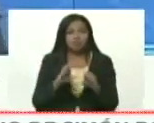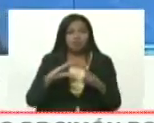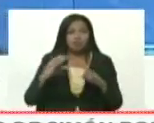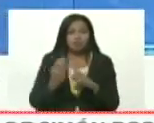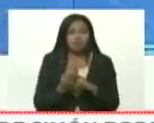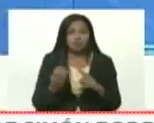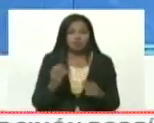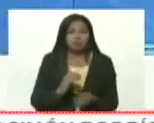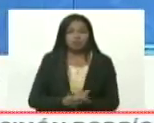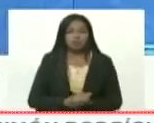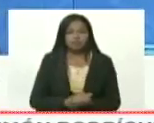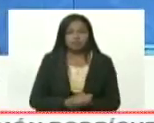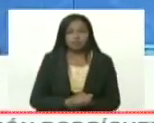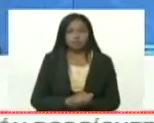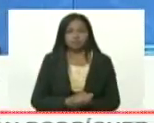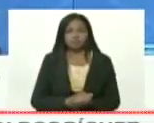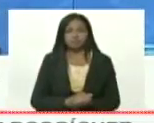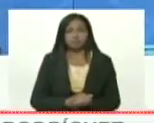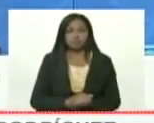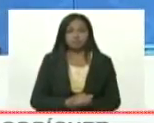cultura.